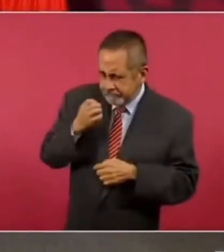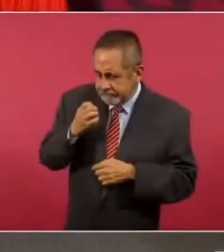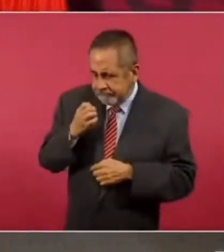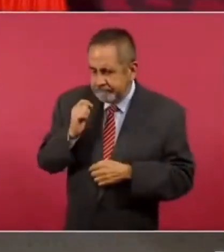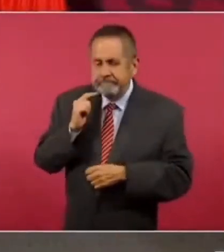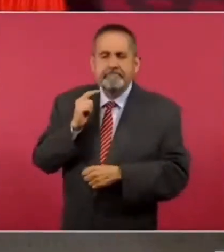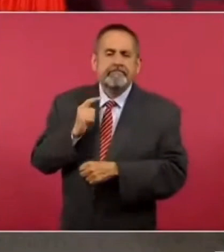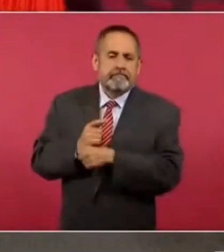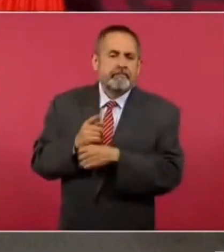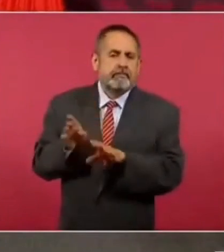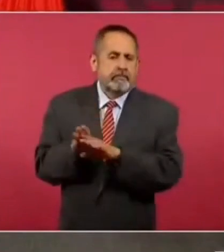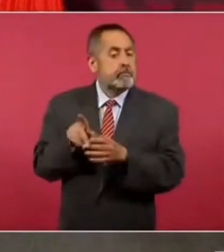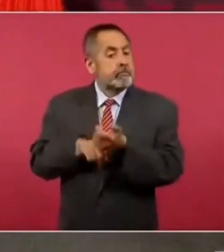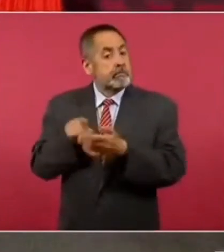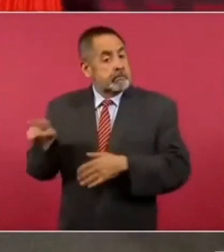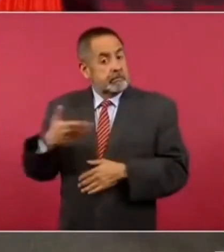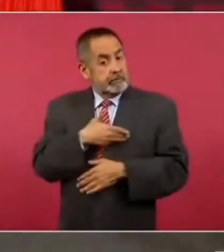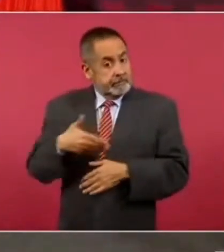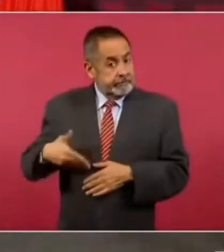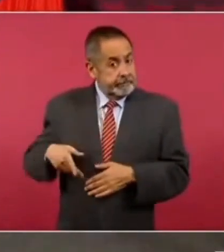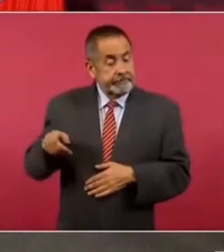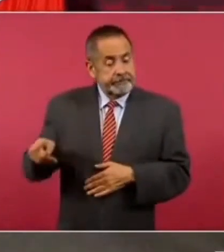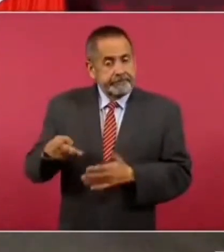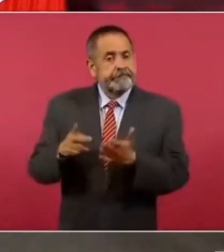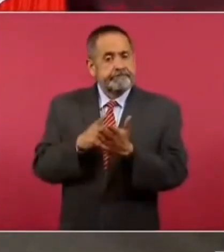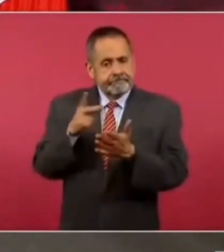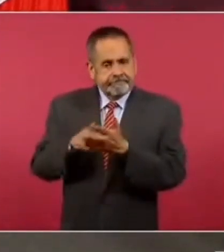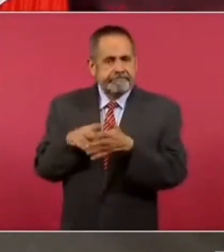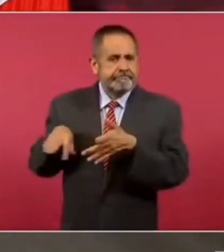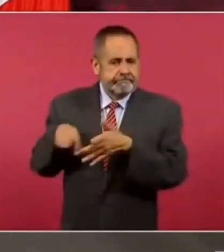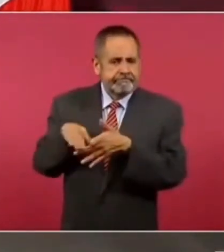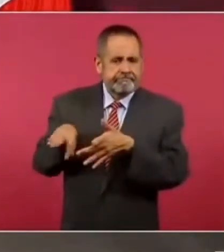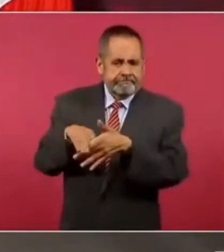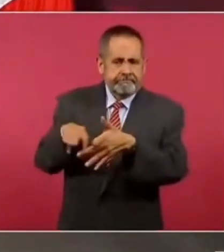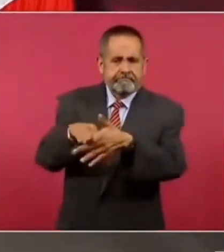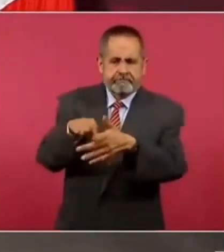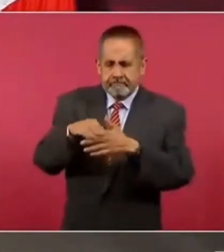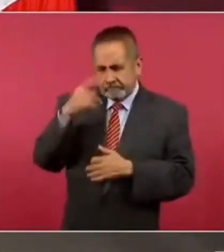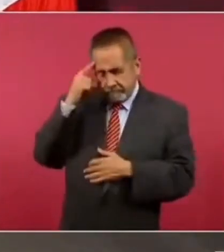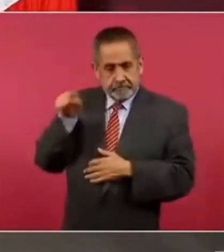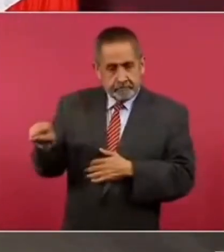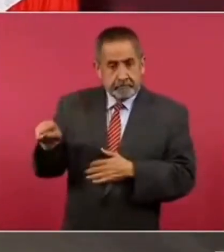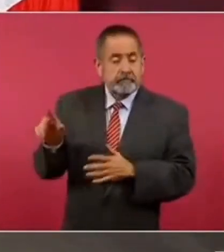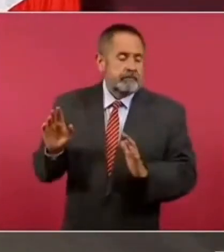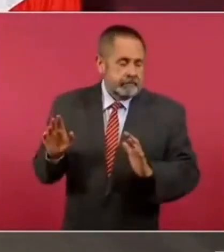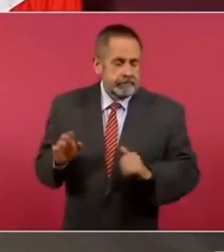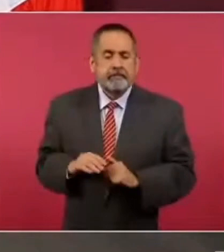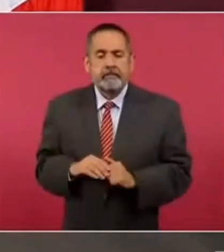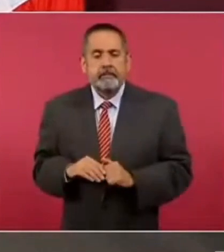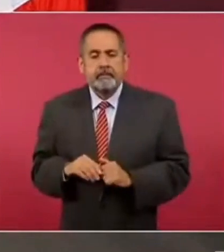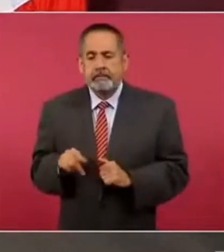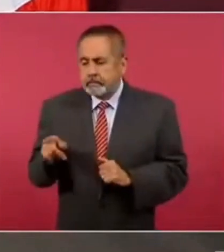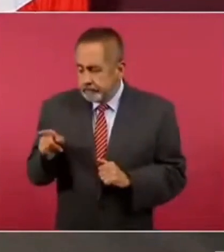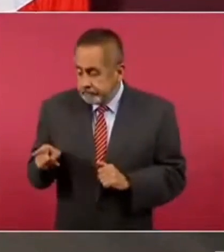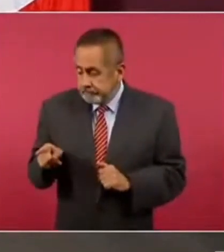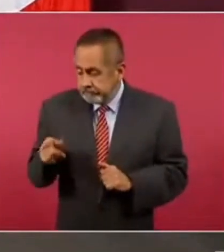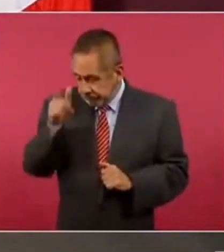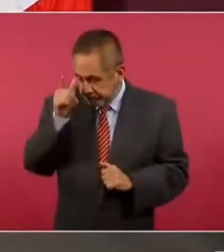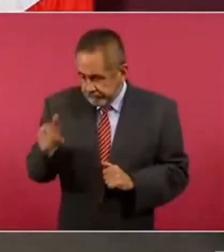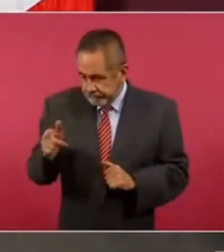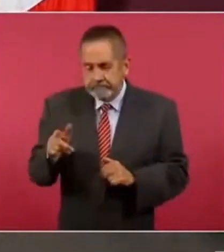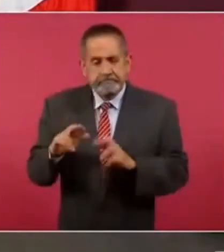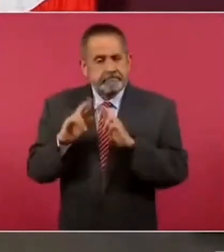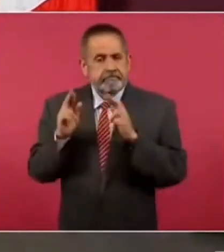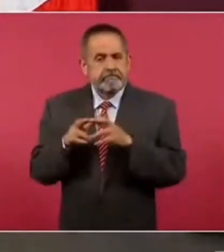presidente se realizan con alguna periodicidad. Ante ello, iniciaron las